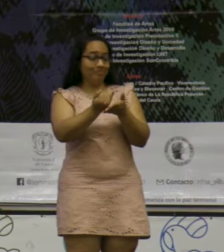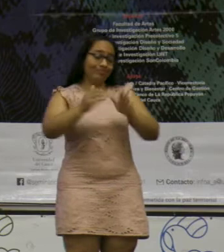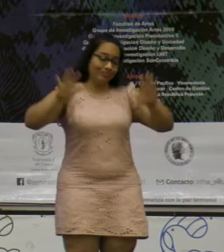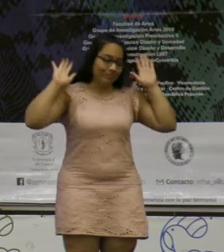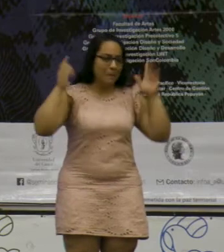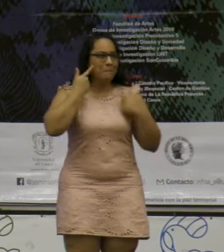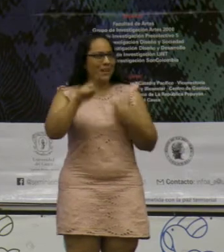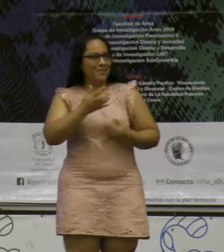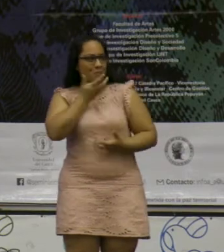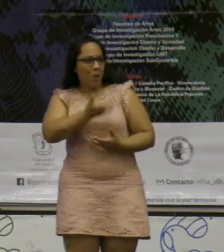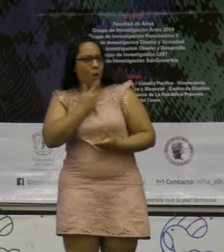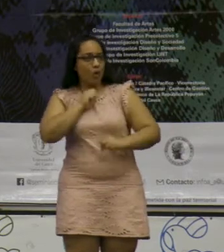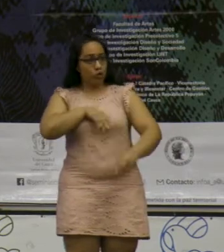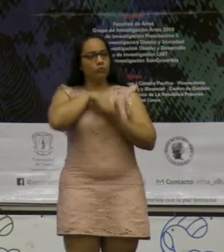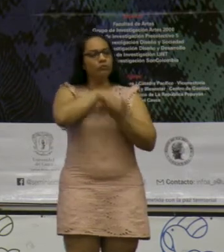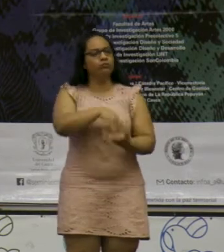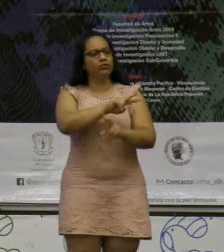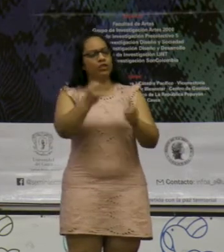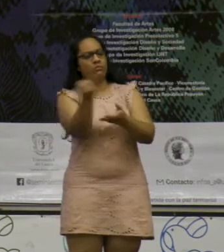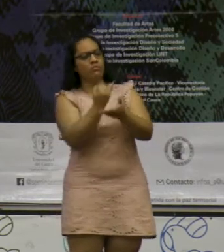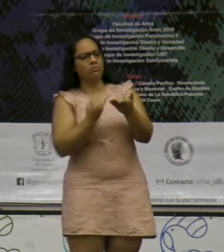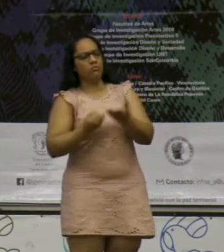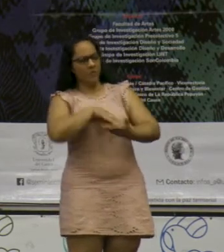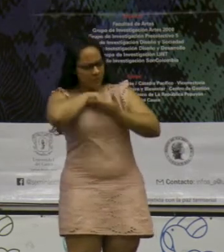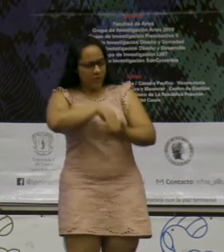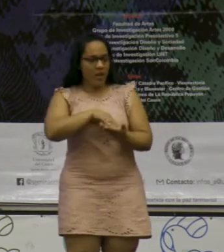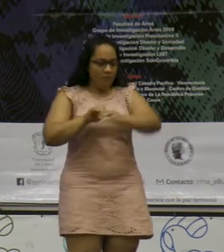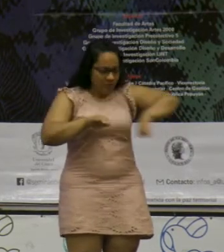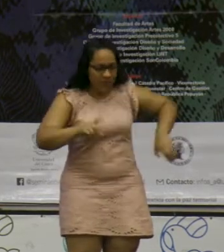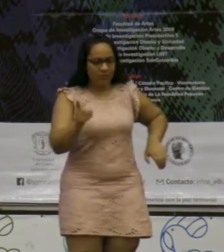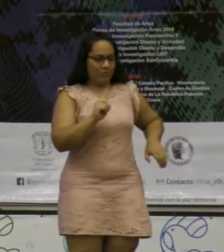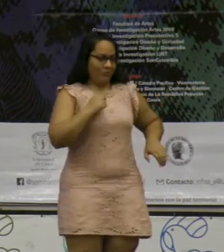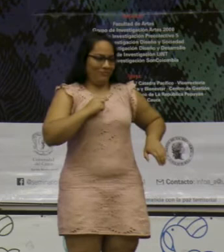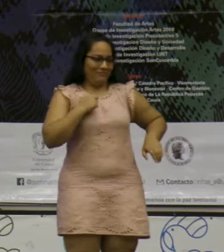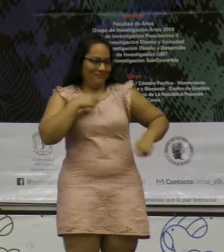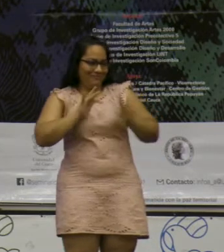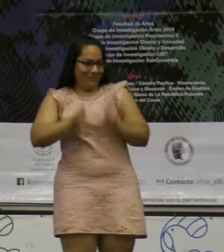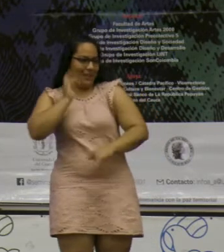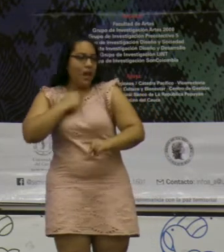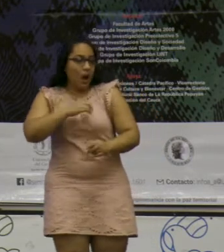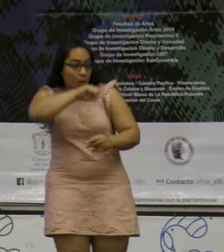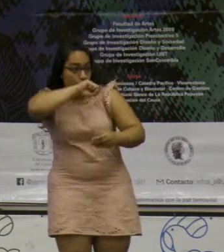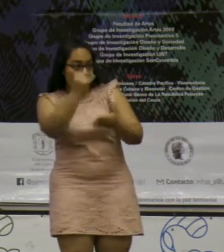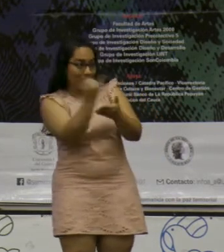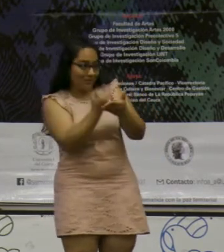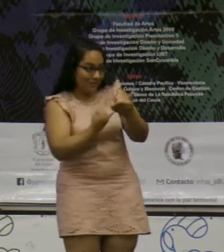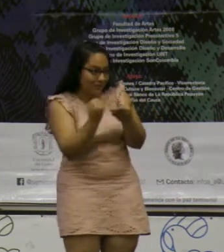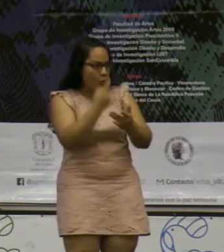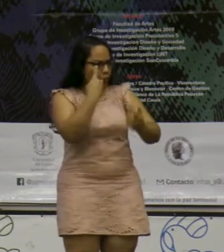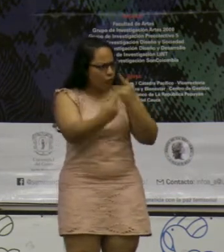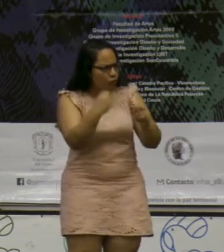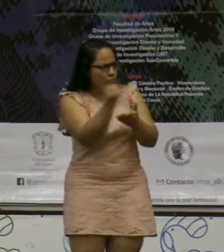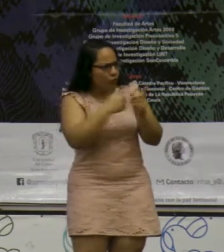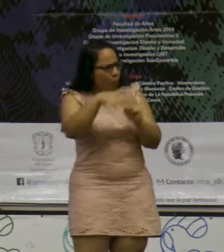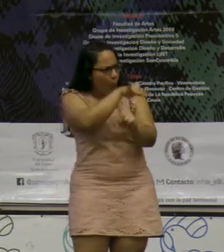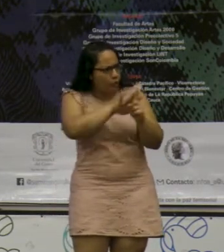bastante ridículo ser un defensor a ultranza del campo de la ilustración. Yo no estoy en ese campo. Es decir, que me guste la ilustración, que me parezca interesante